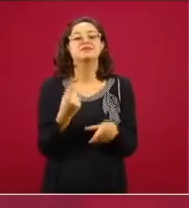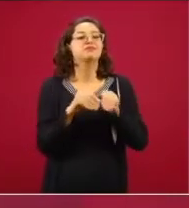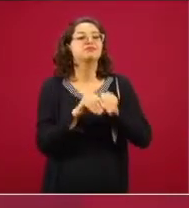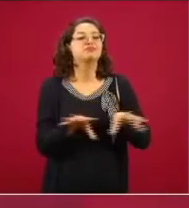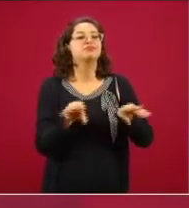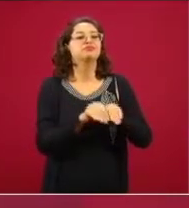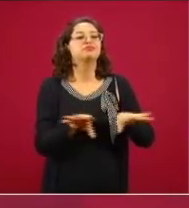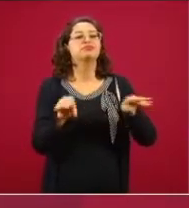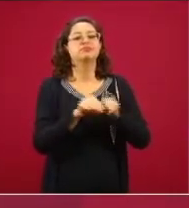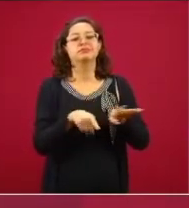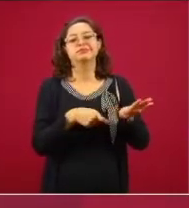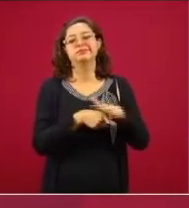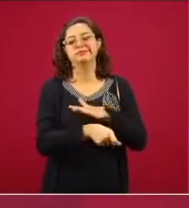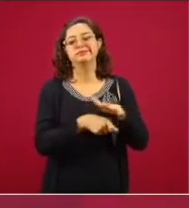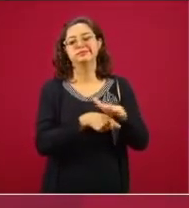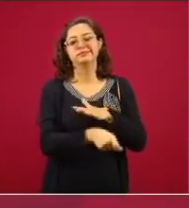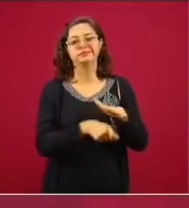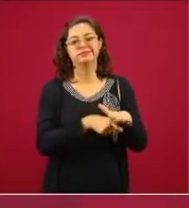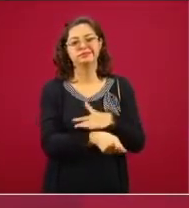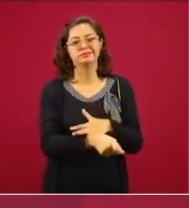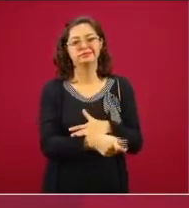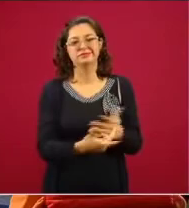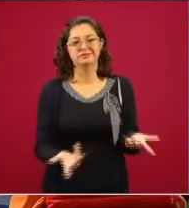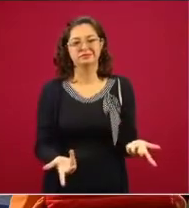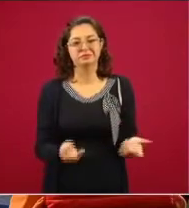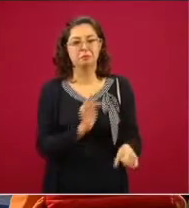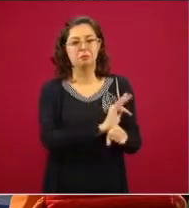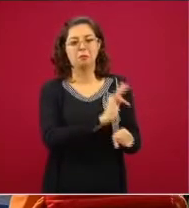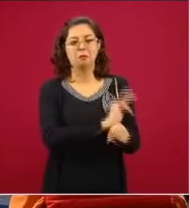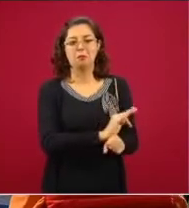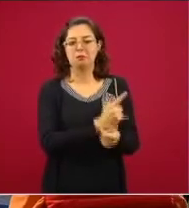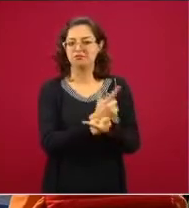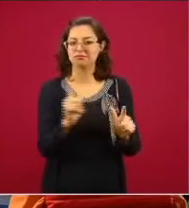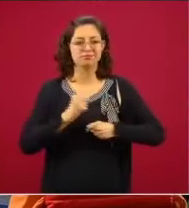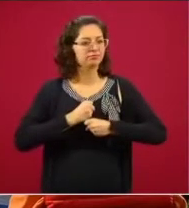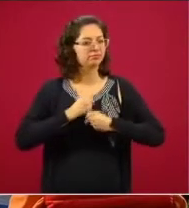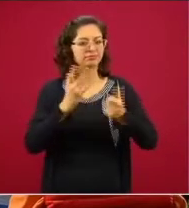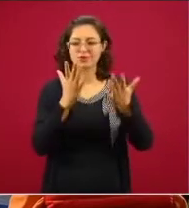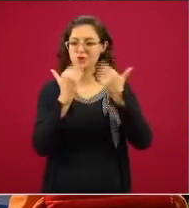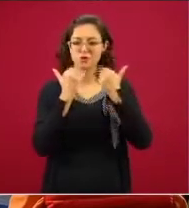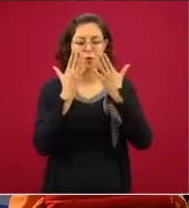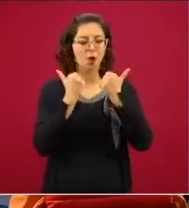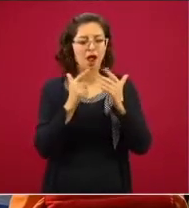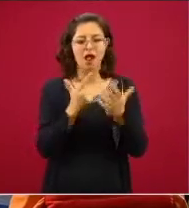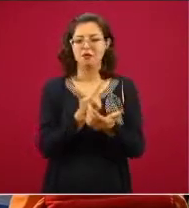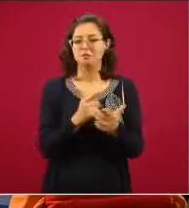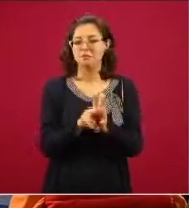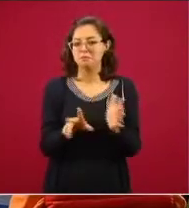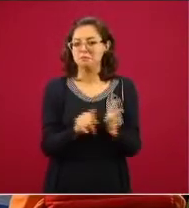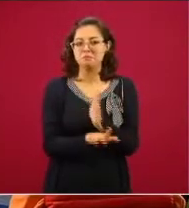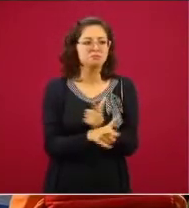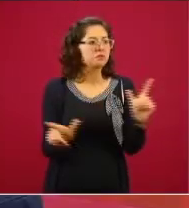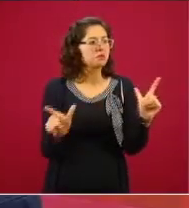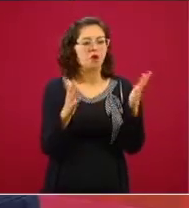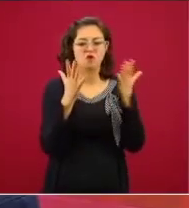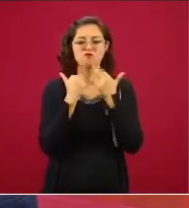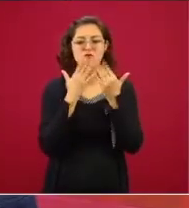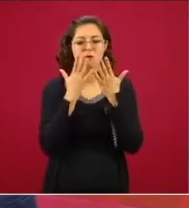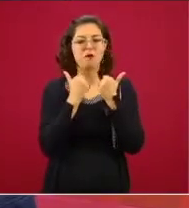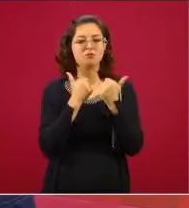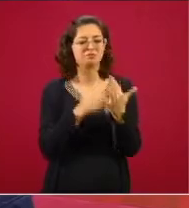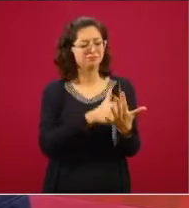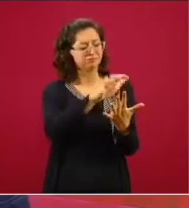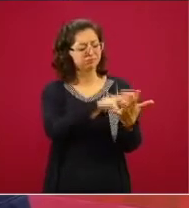No se ejercía la libertad de expresión, de prensa. Era letra